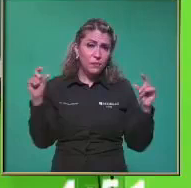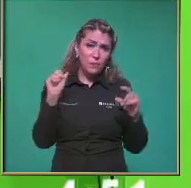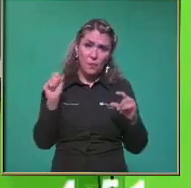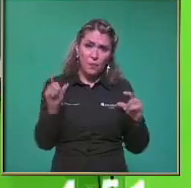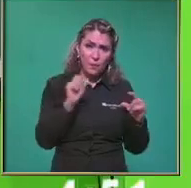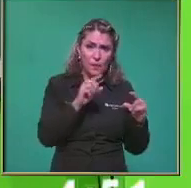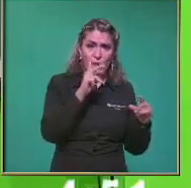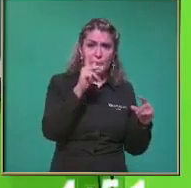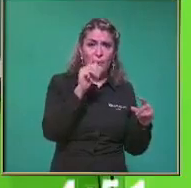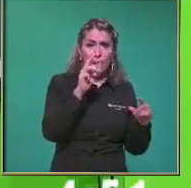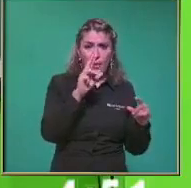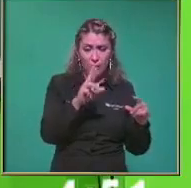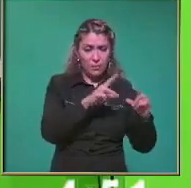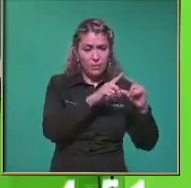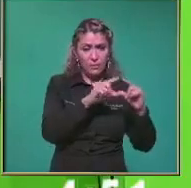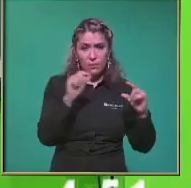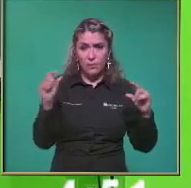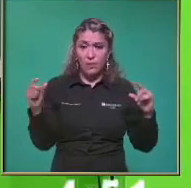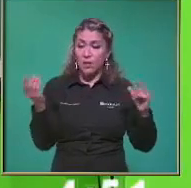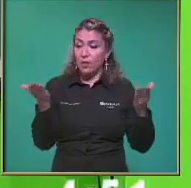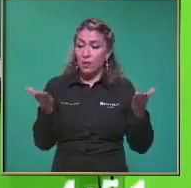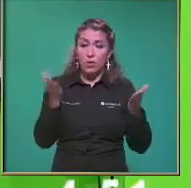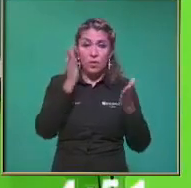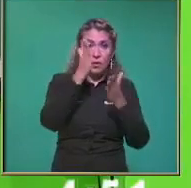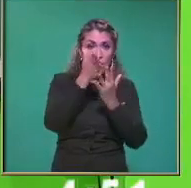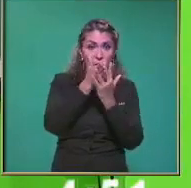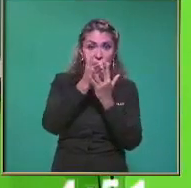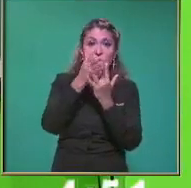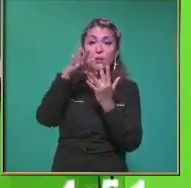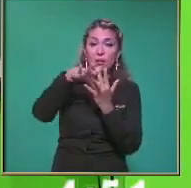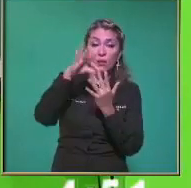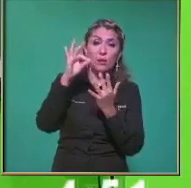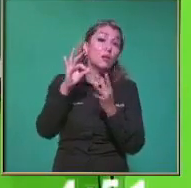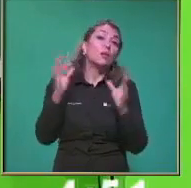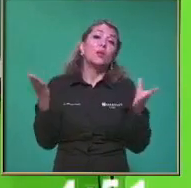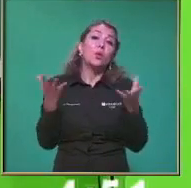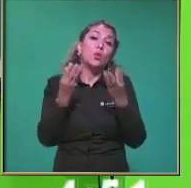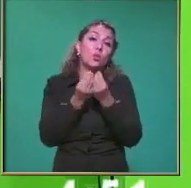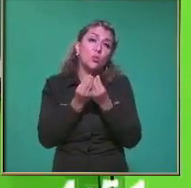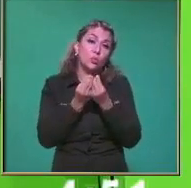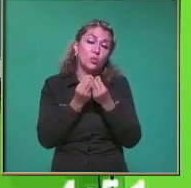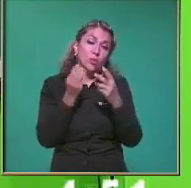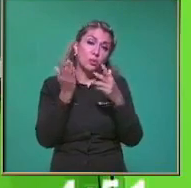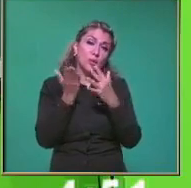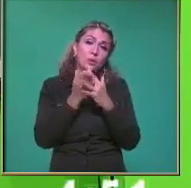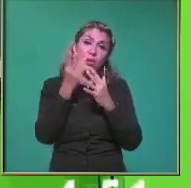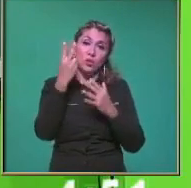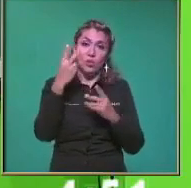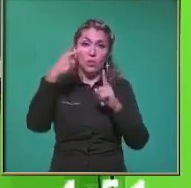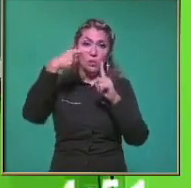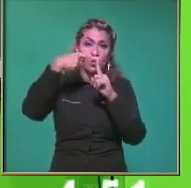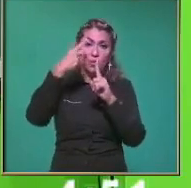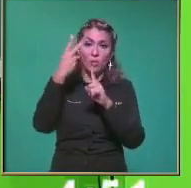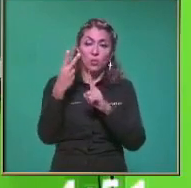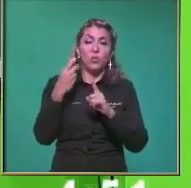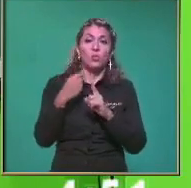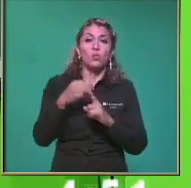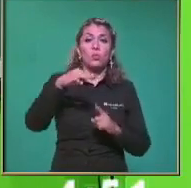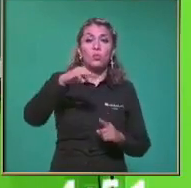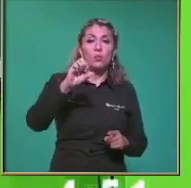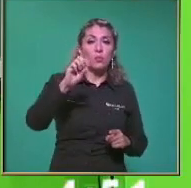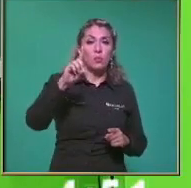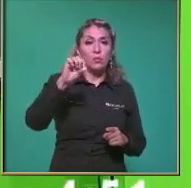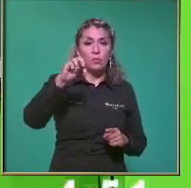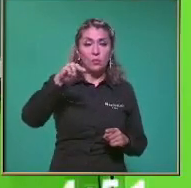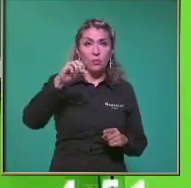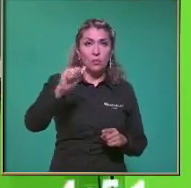pares, entonces voy a tomar los dos datos del medio, los voy a sumar y los voy a dividir entre dos. Y esa va a ser la mediana.